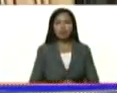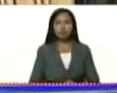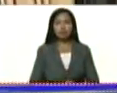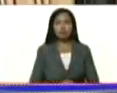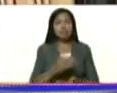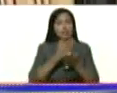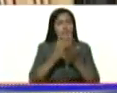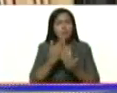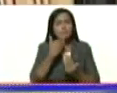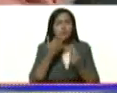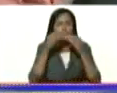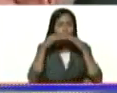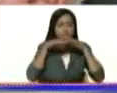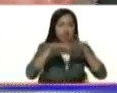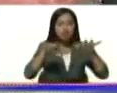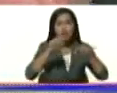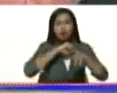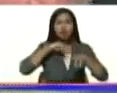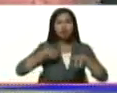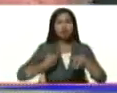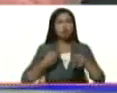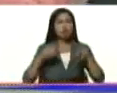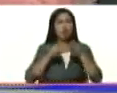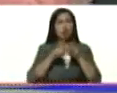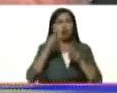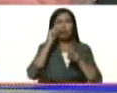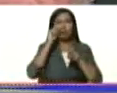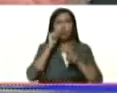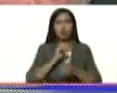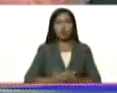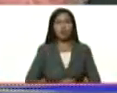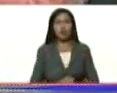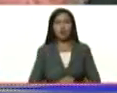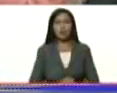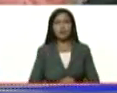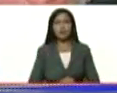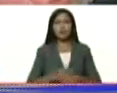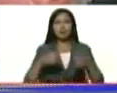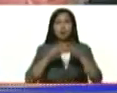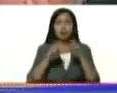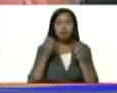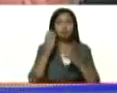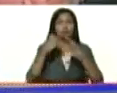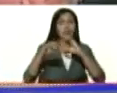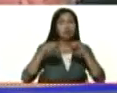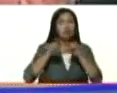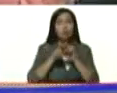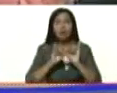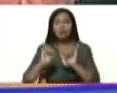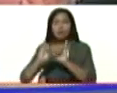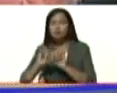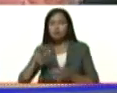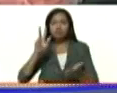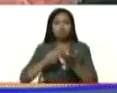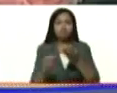siempre pido sus bendiciones, Aldo Giordano, y le envío y le ratifico